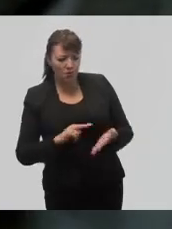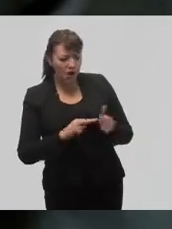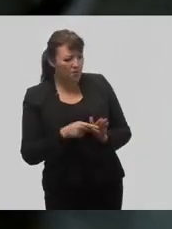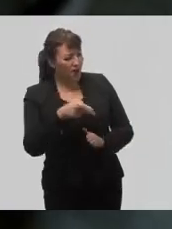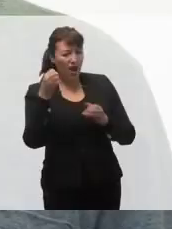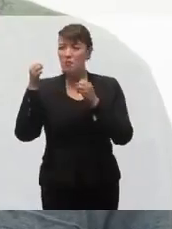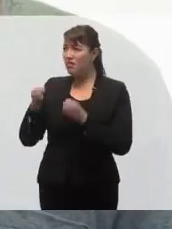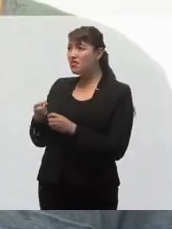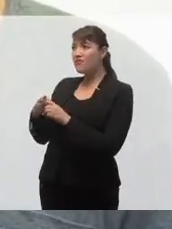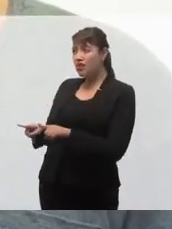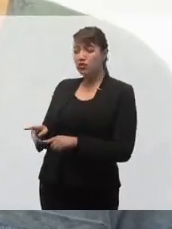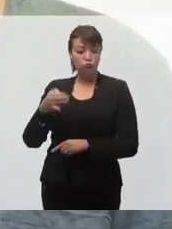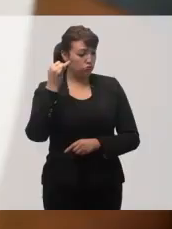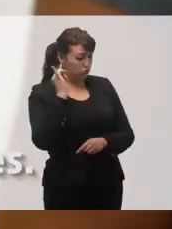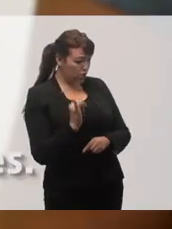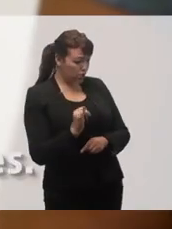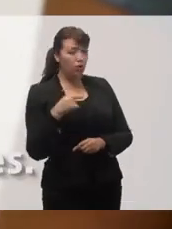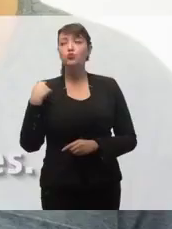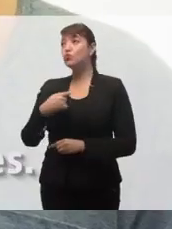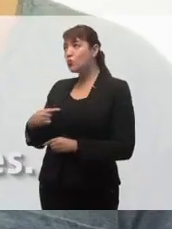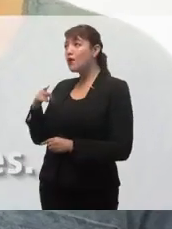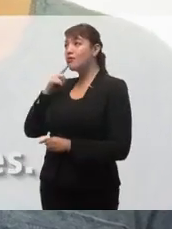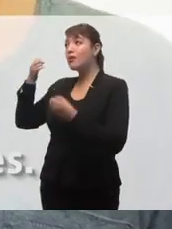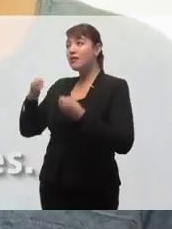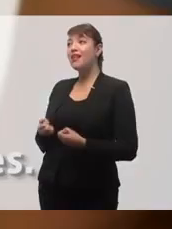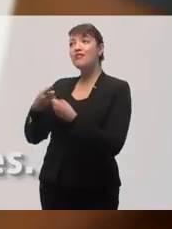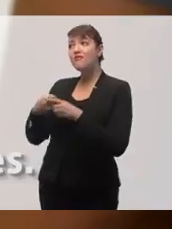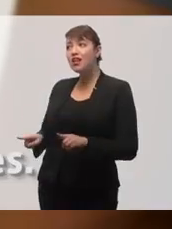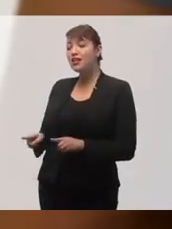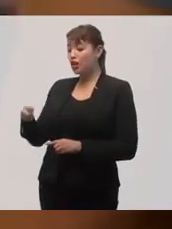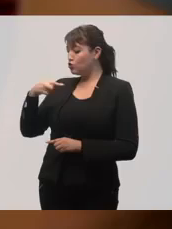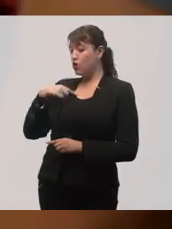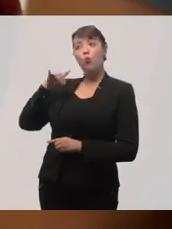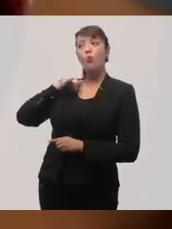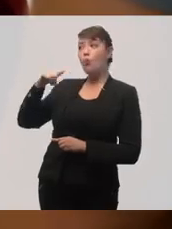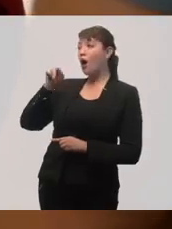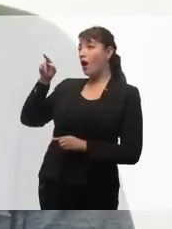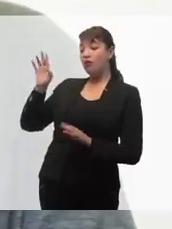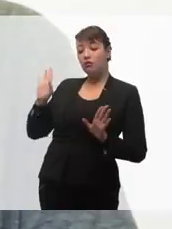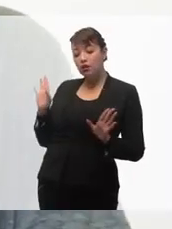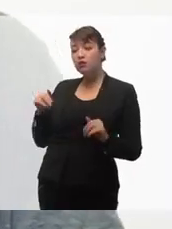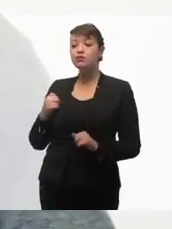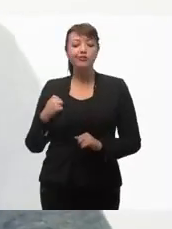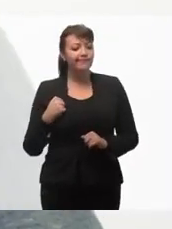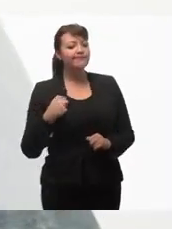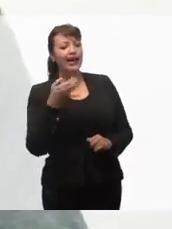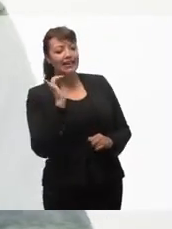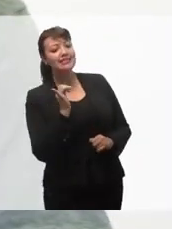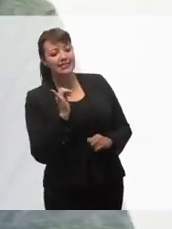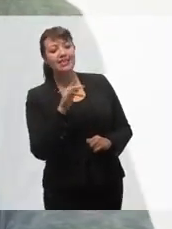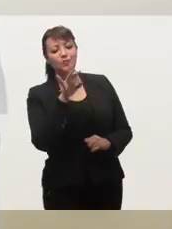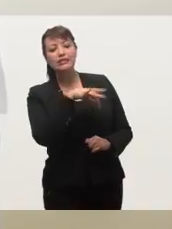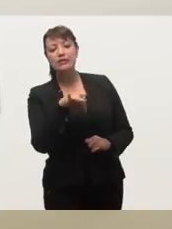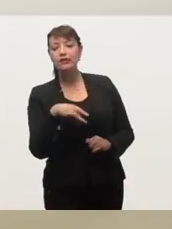problema. ¿Capacidades diferentes? Sí, po. Superman tiene capacidades diferentes. Yo tengo las mismas capacidades que tú. Ah,